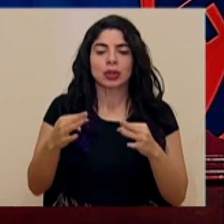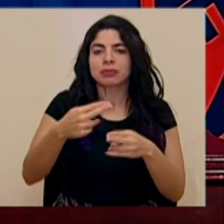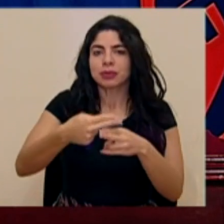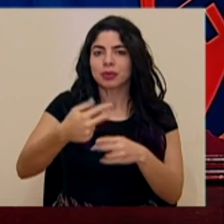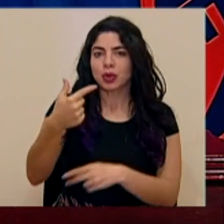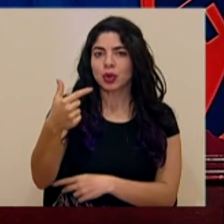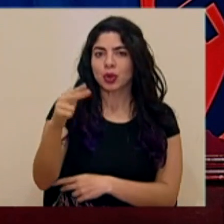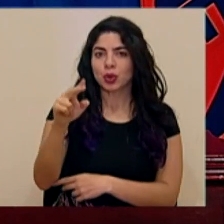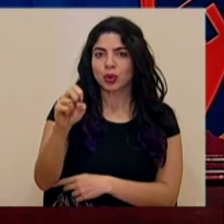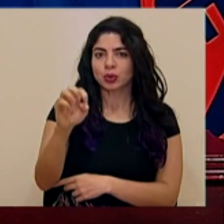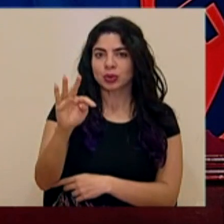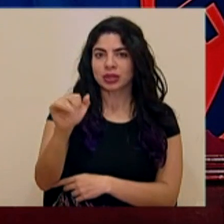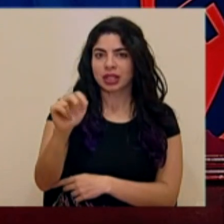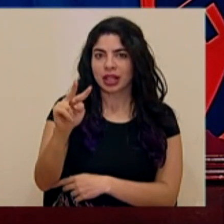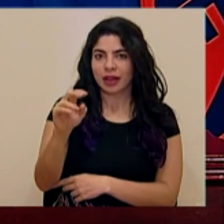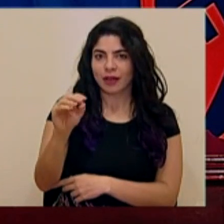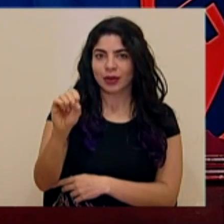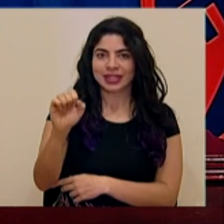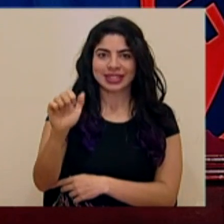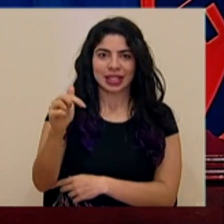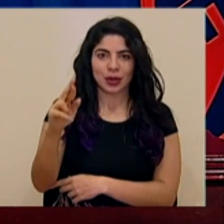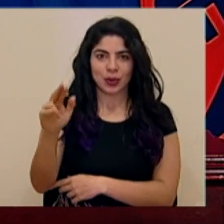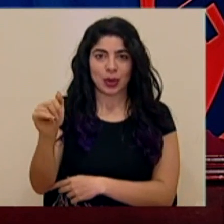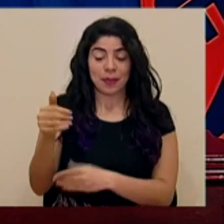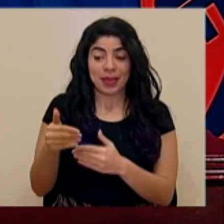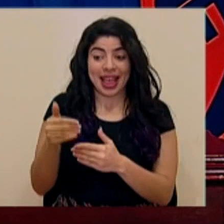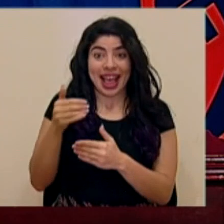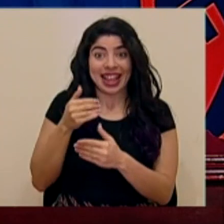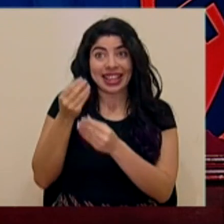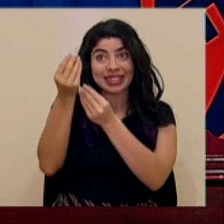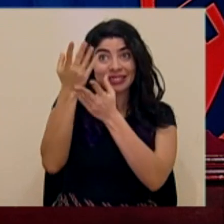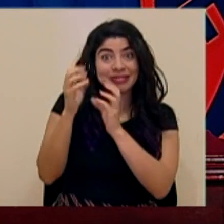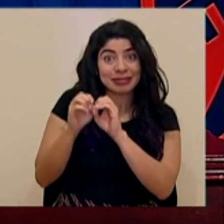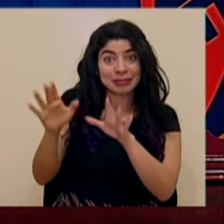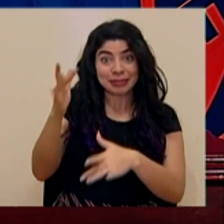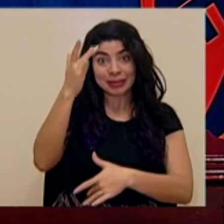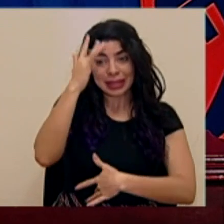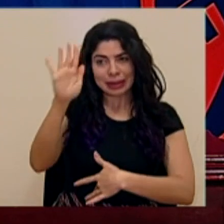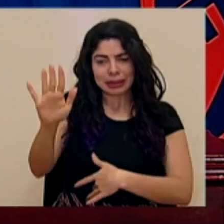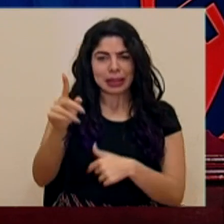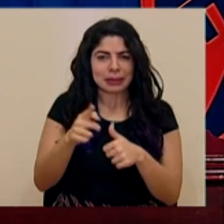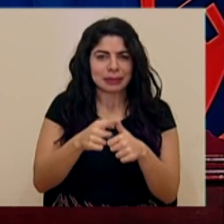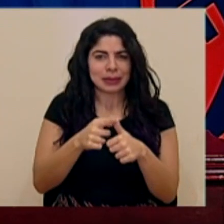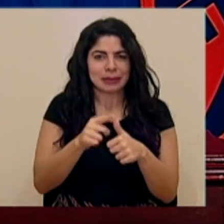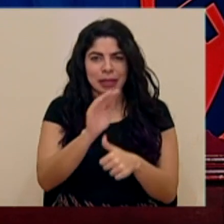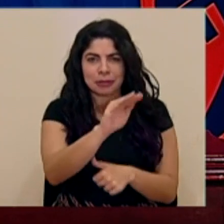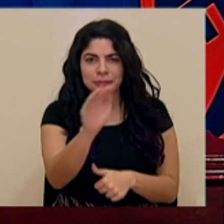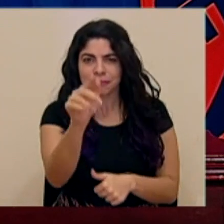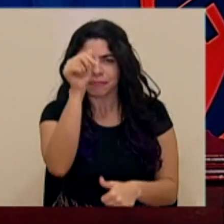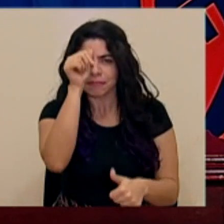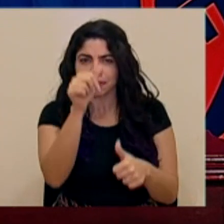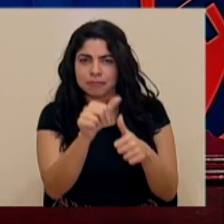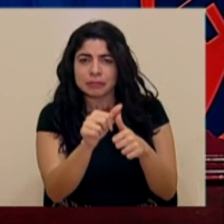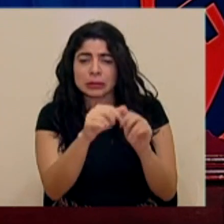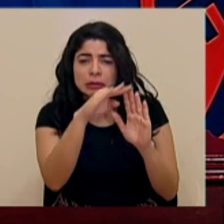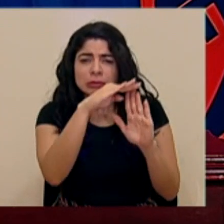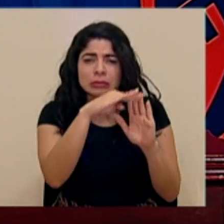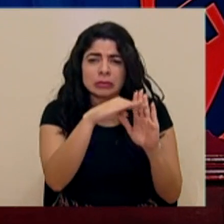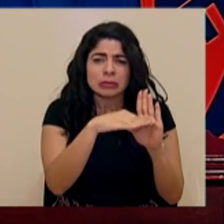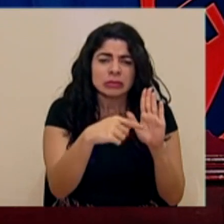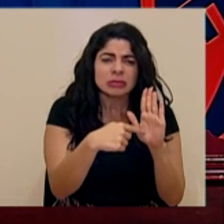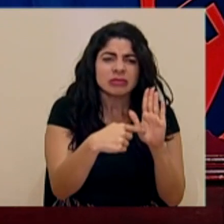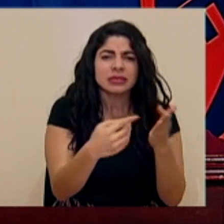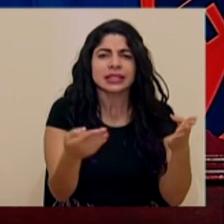señor Gustavo Segura. Antes de pasar al reporte epidemiológico, le recordamos a la población que para consultar las medidas